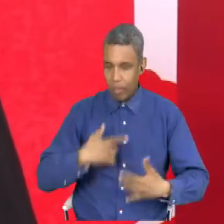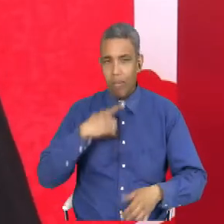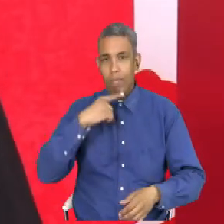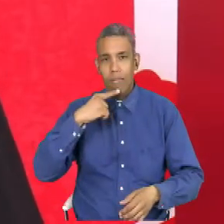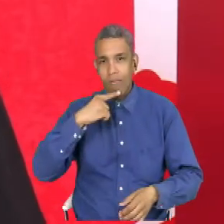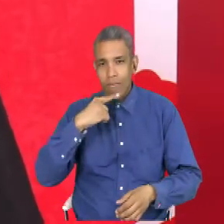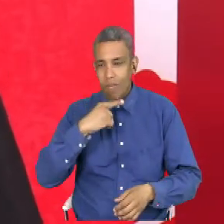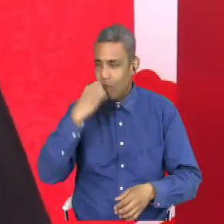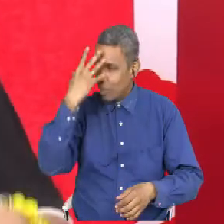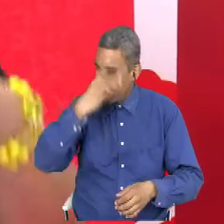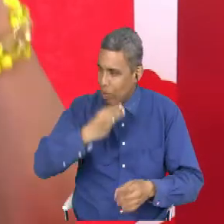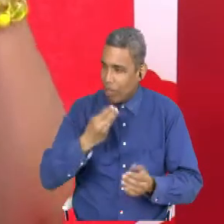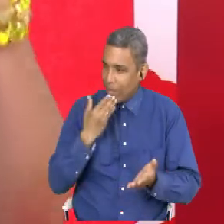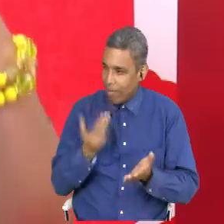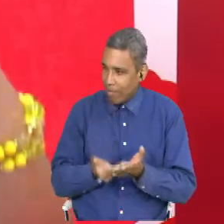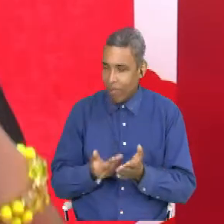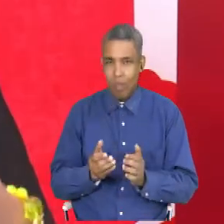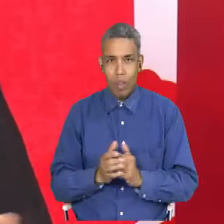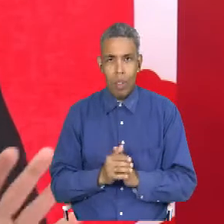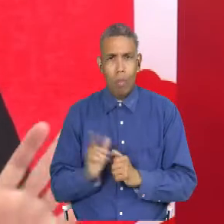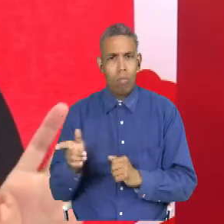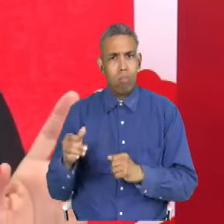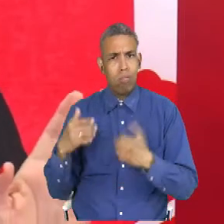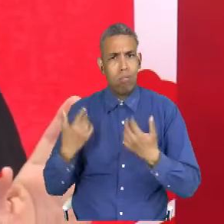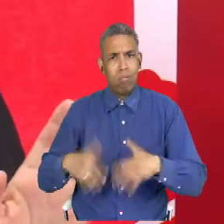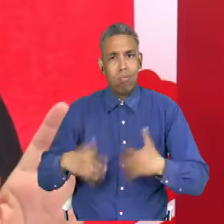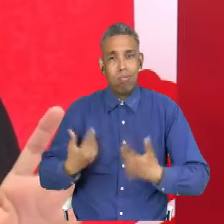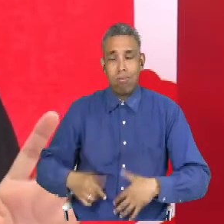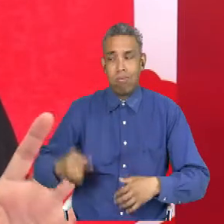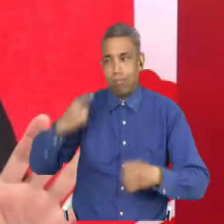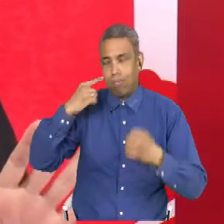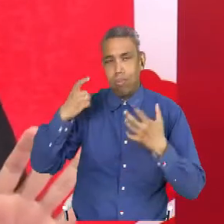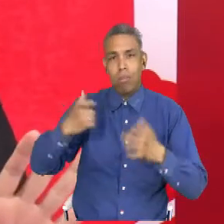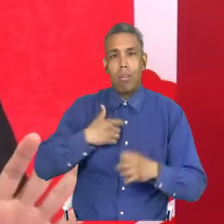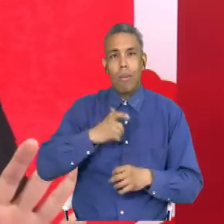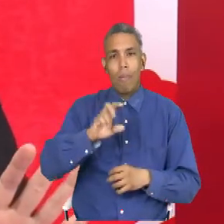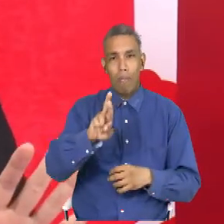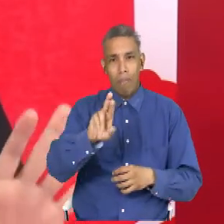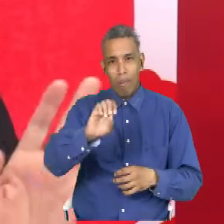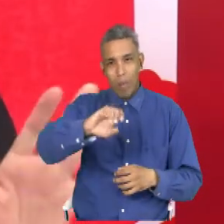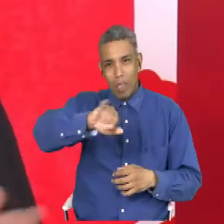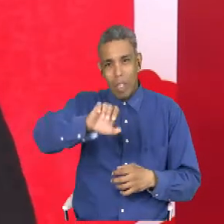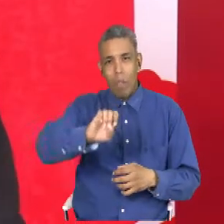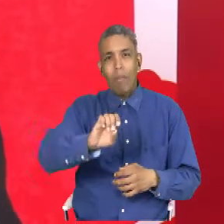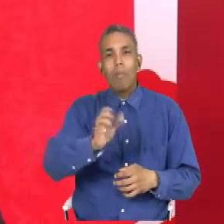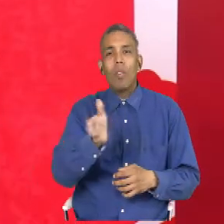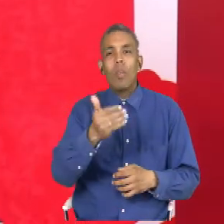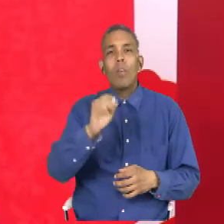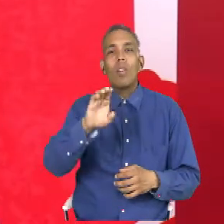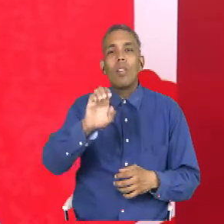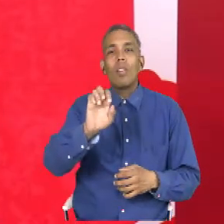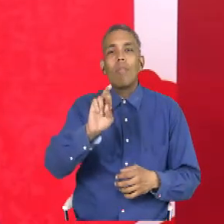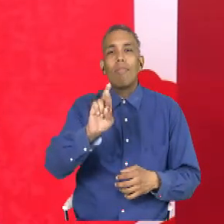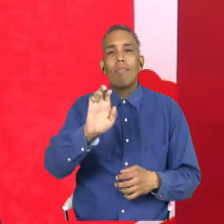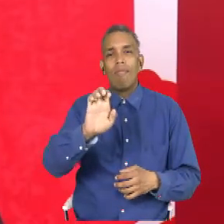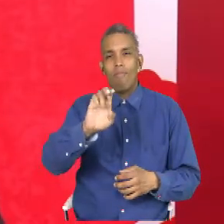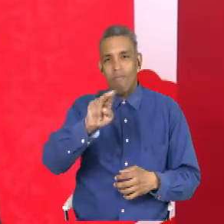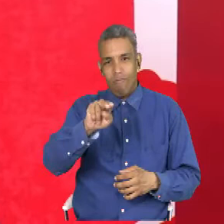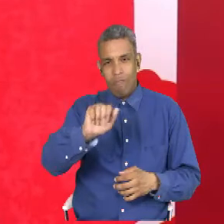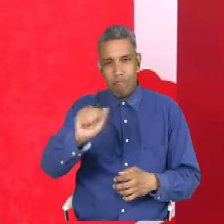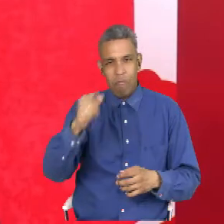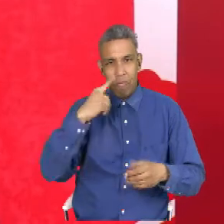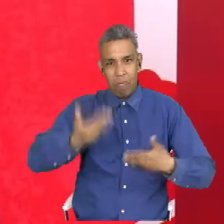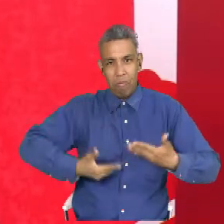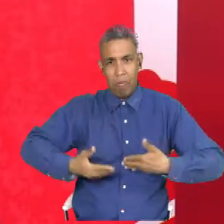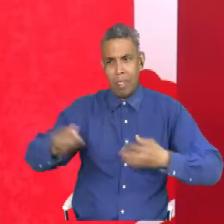porque siempre tiene a Kiara súper bien presentada y súper bonita aquí en nuestro programa. Hoy tenemos invitados súper especiales. Ellos vienen